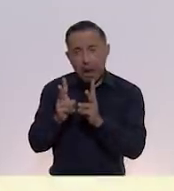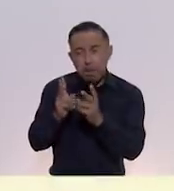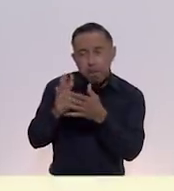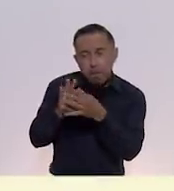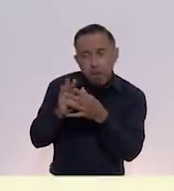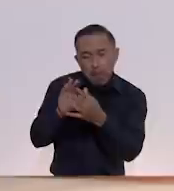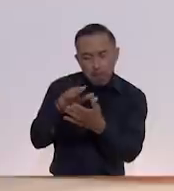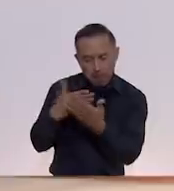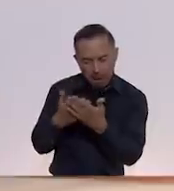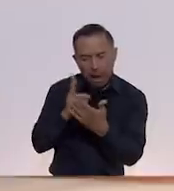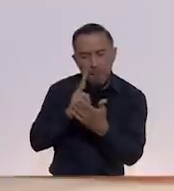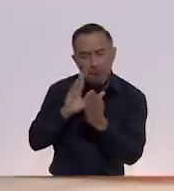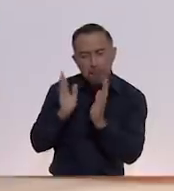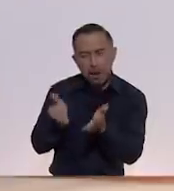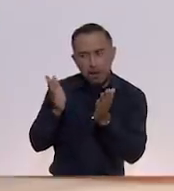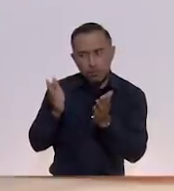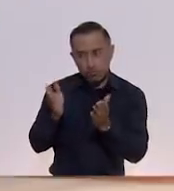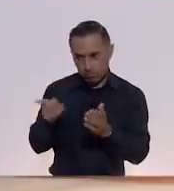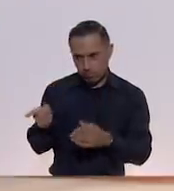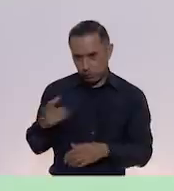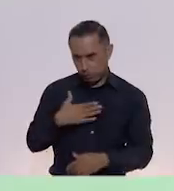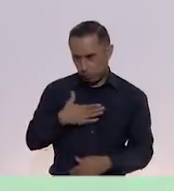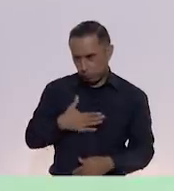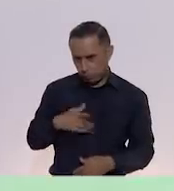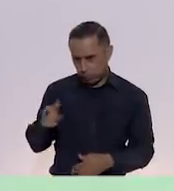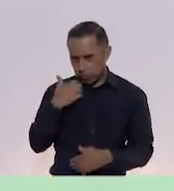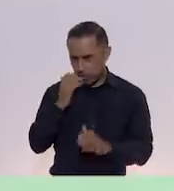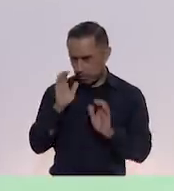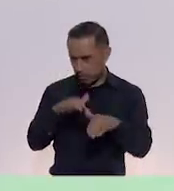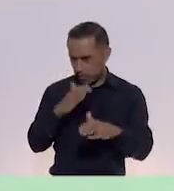Tú te mereces estudiar la secundaria.